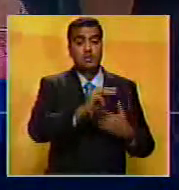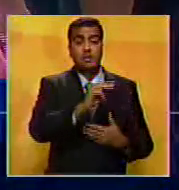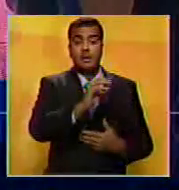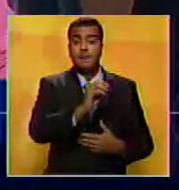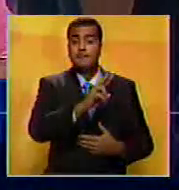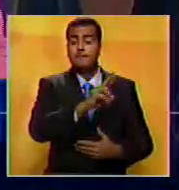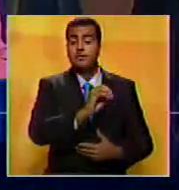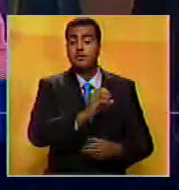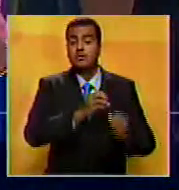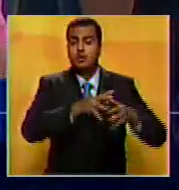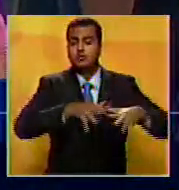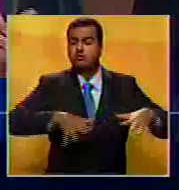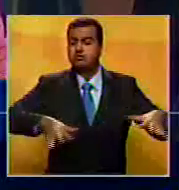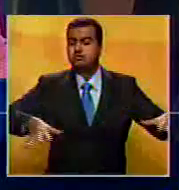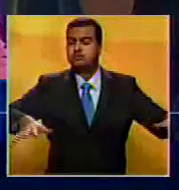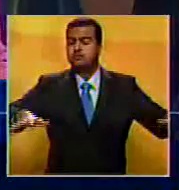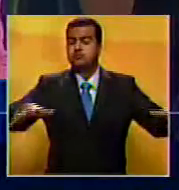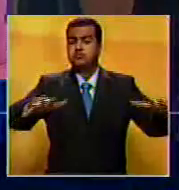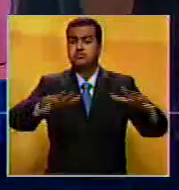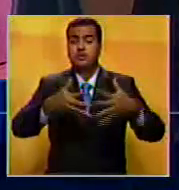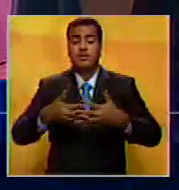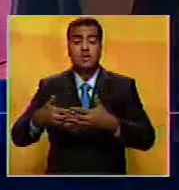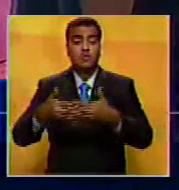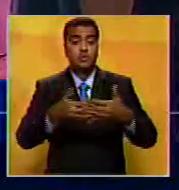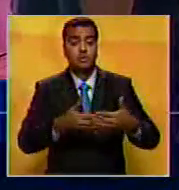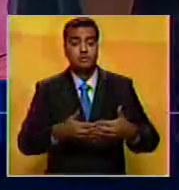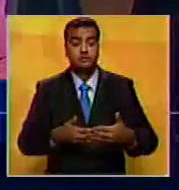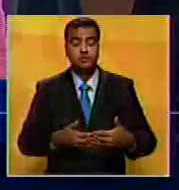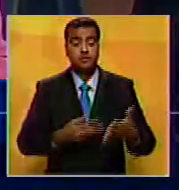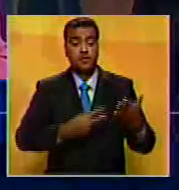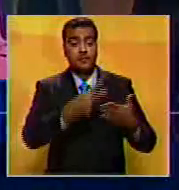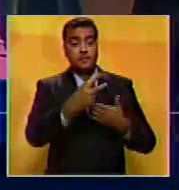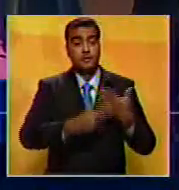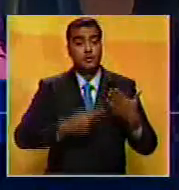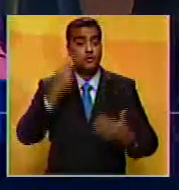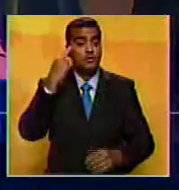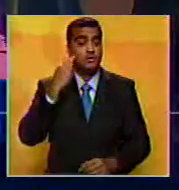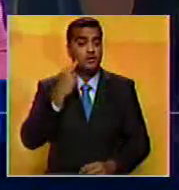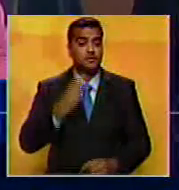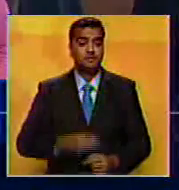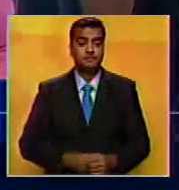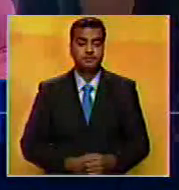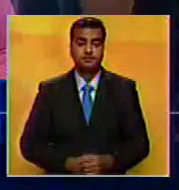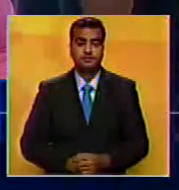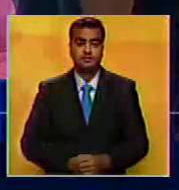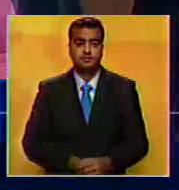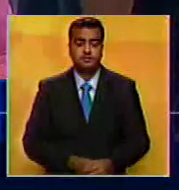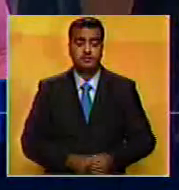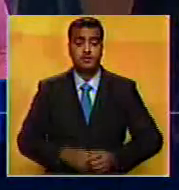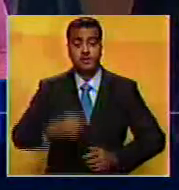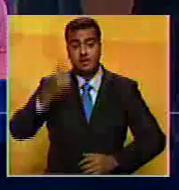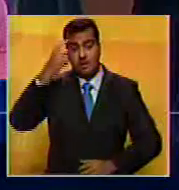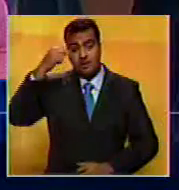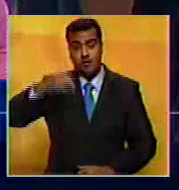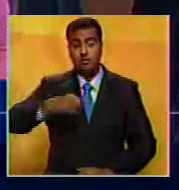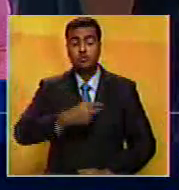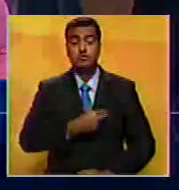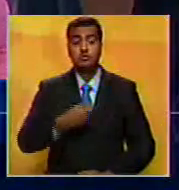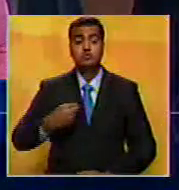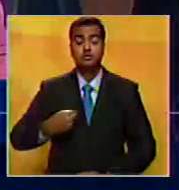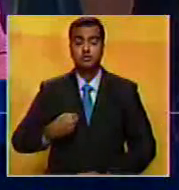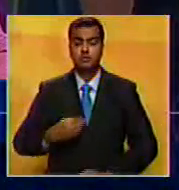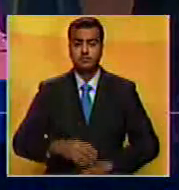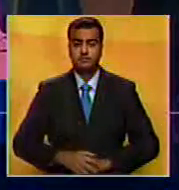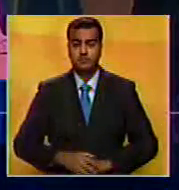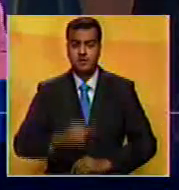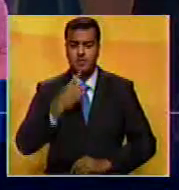de expansión territorial imperialista y el proyecto bolivariano. Hoy nosotros